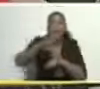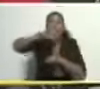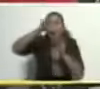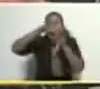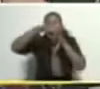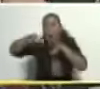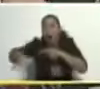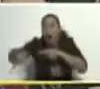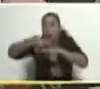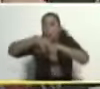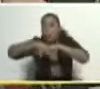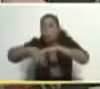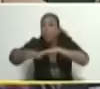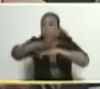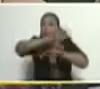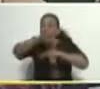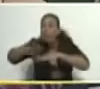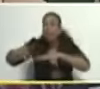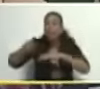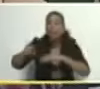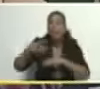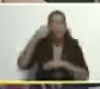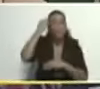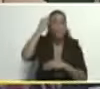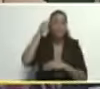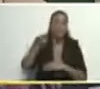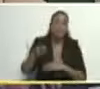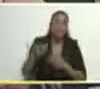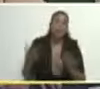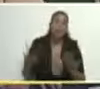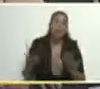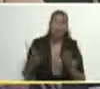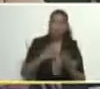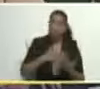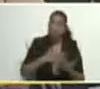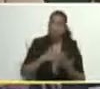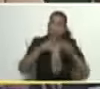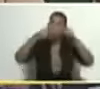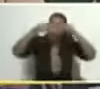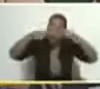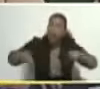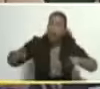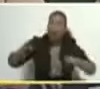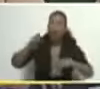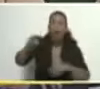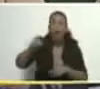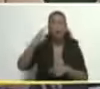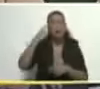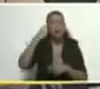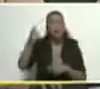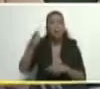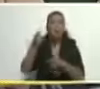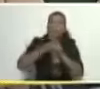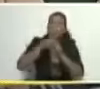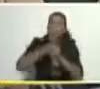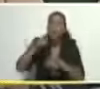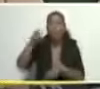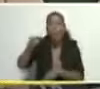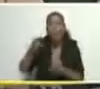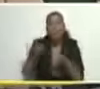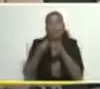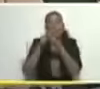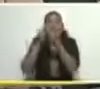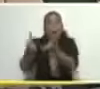Y pensamos que estamos en la periferia. Y por eso es que tenemos que luchar para